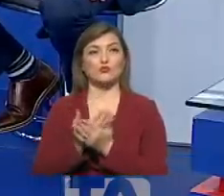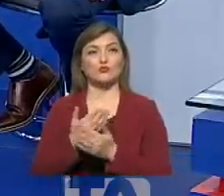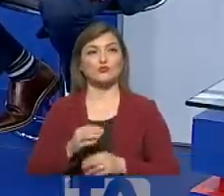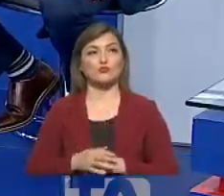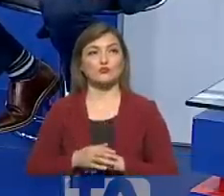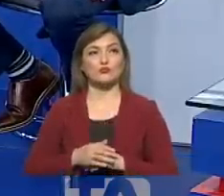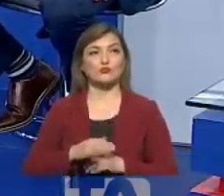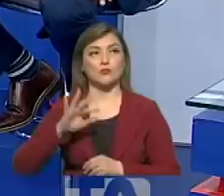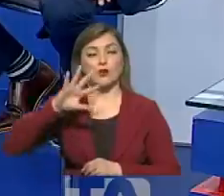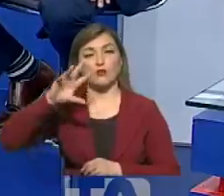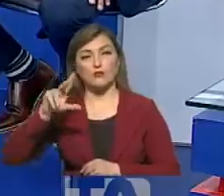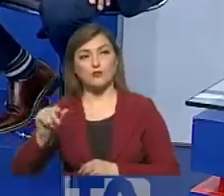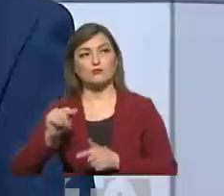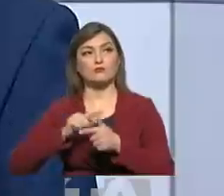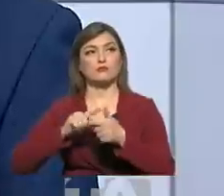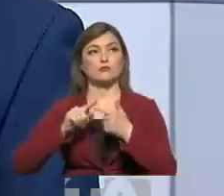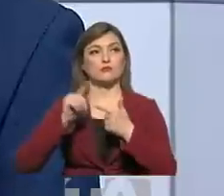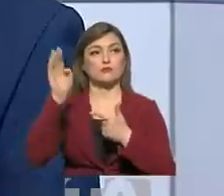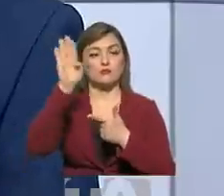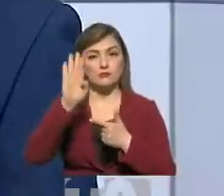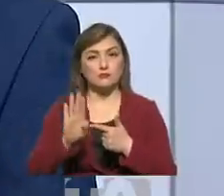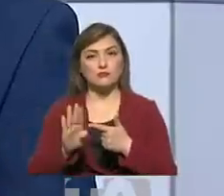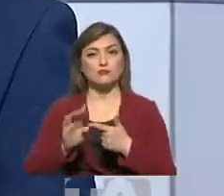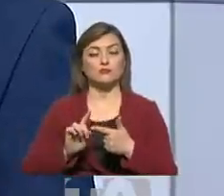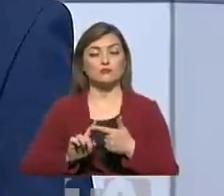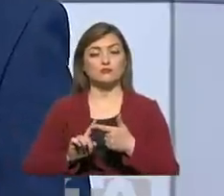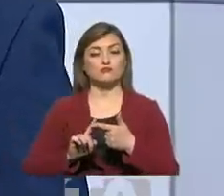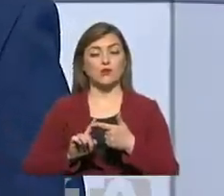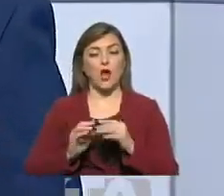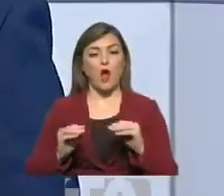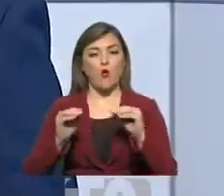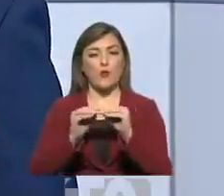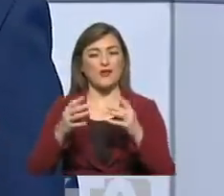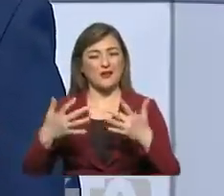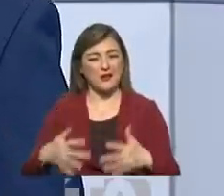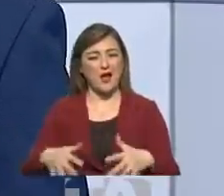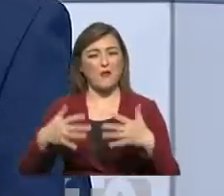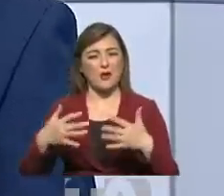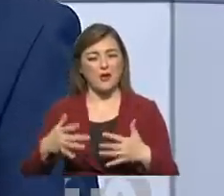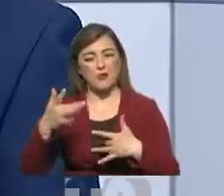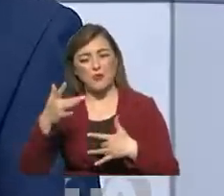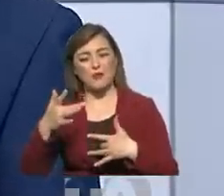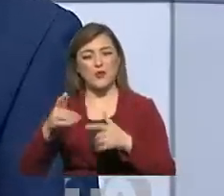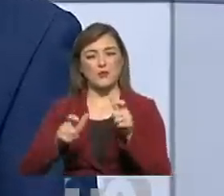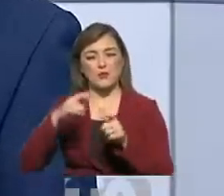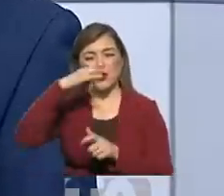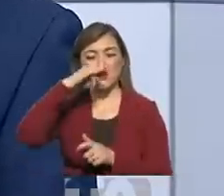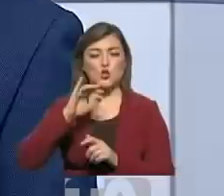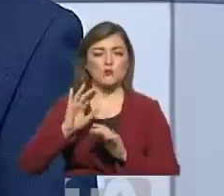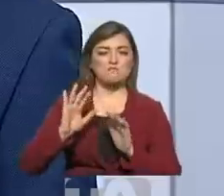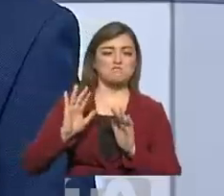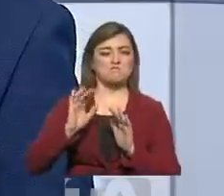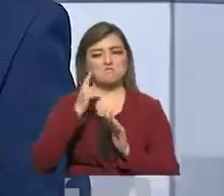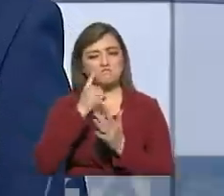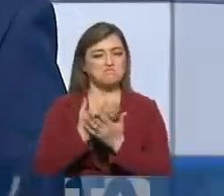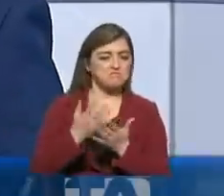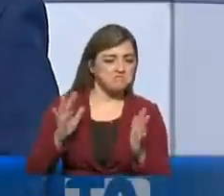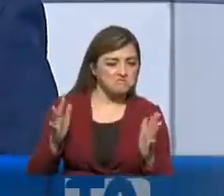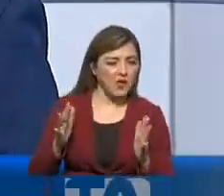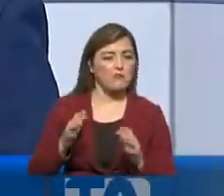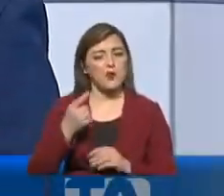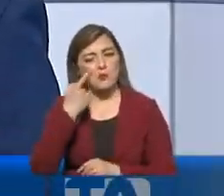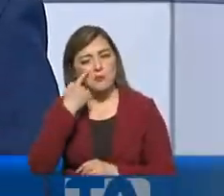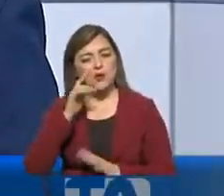la africana, la brasileña, etcétera, aumenten la gravedad de casos en la población pediátrica, pero de lo que hemos